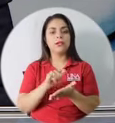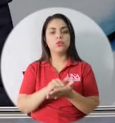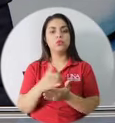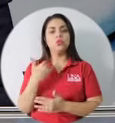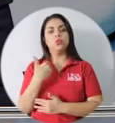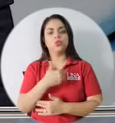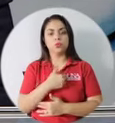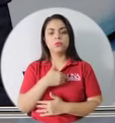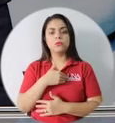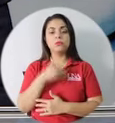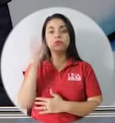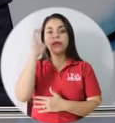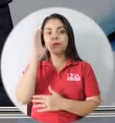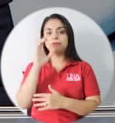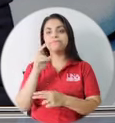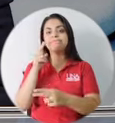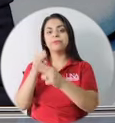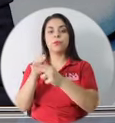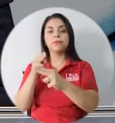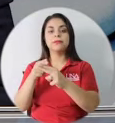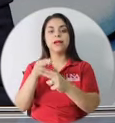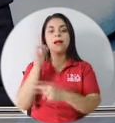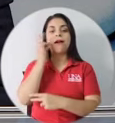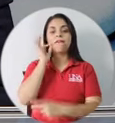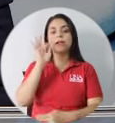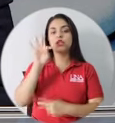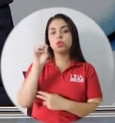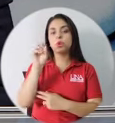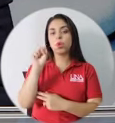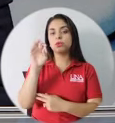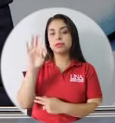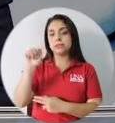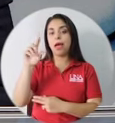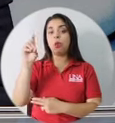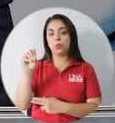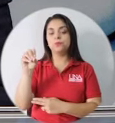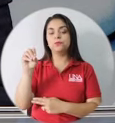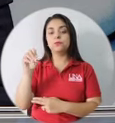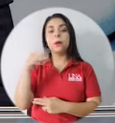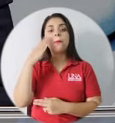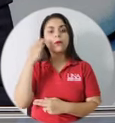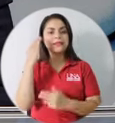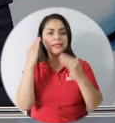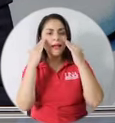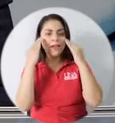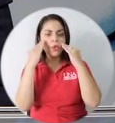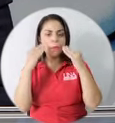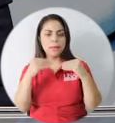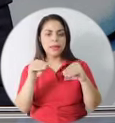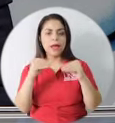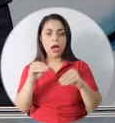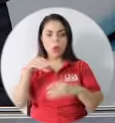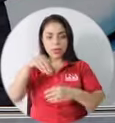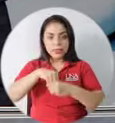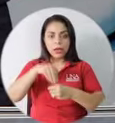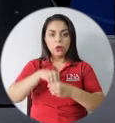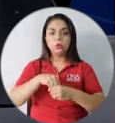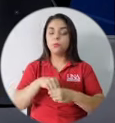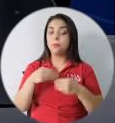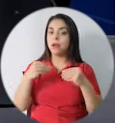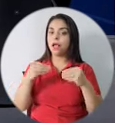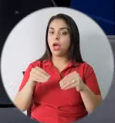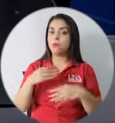tema del café tostado y observando que el mercado interno es un mercado muy interesante